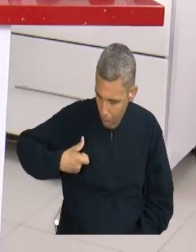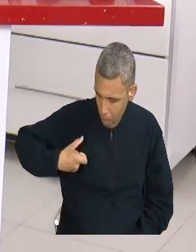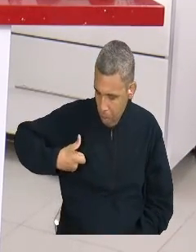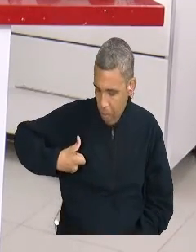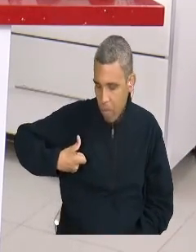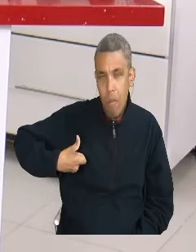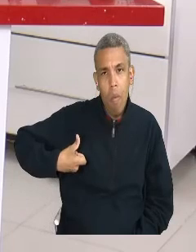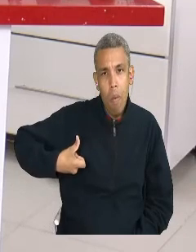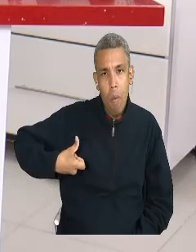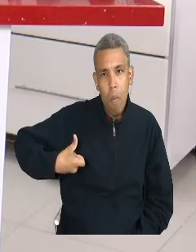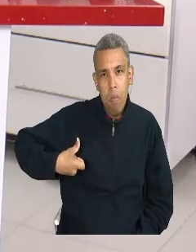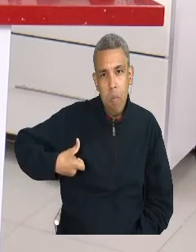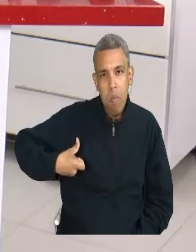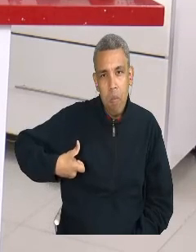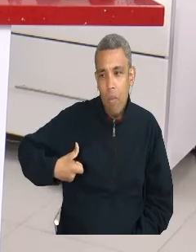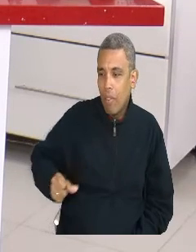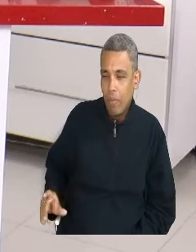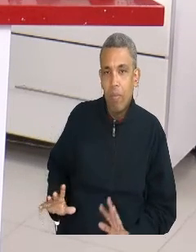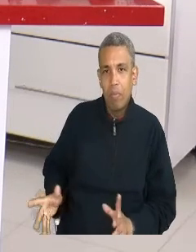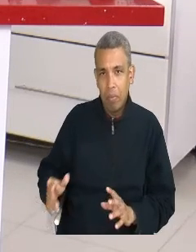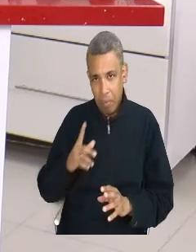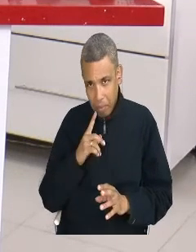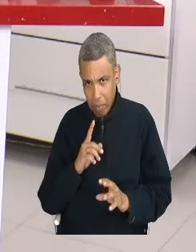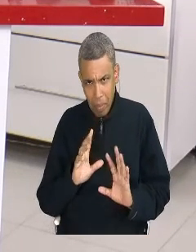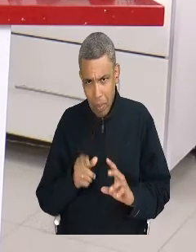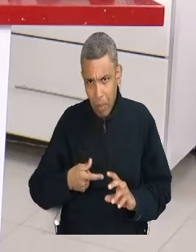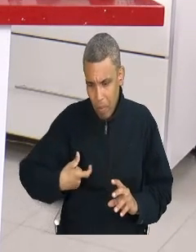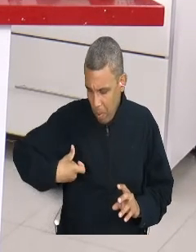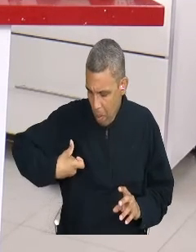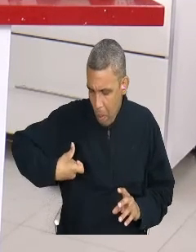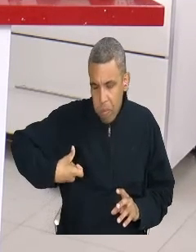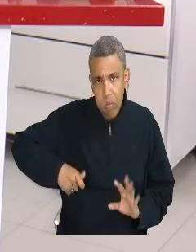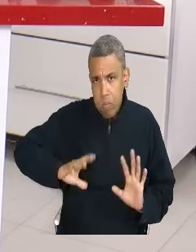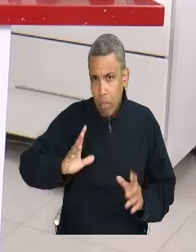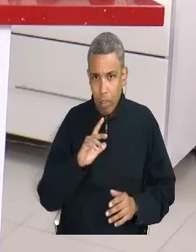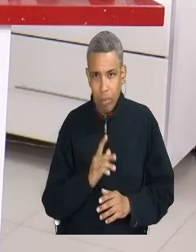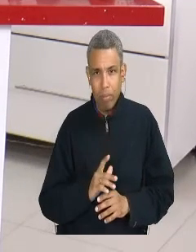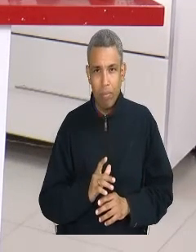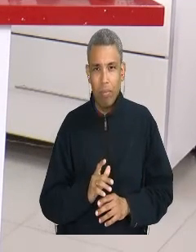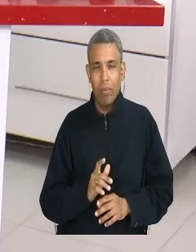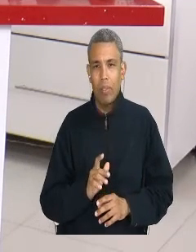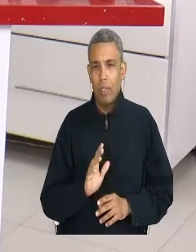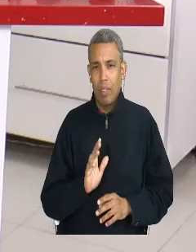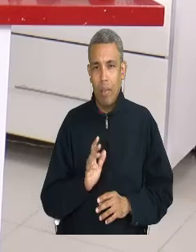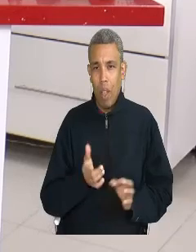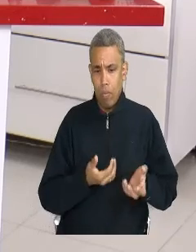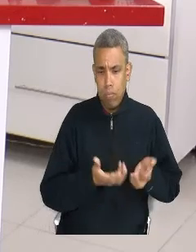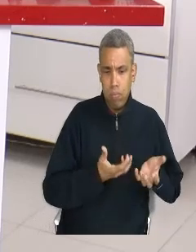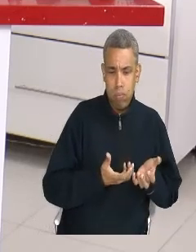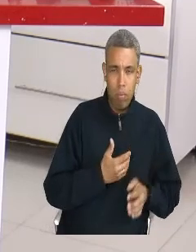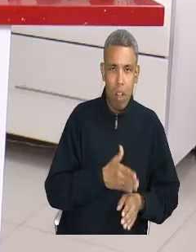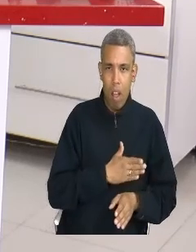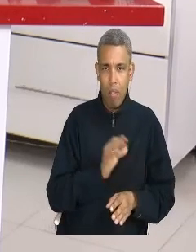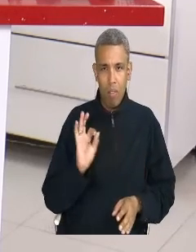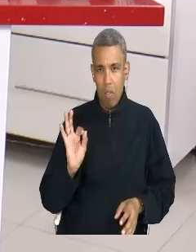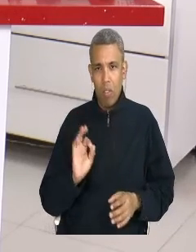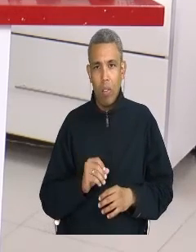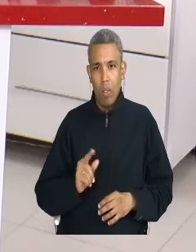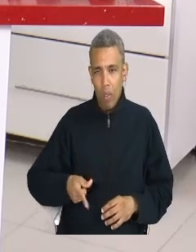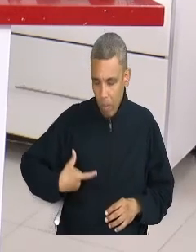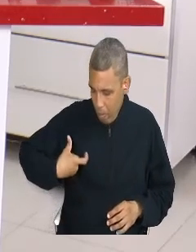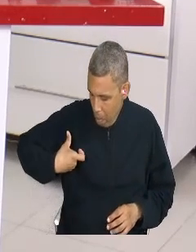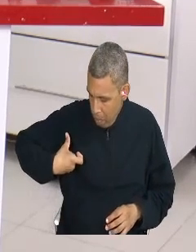Podemos utilizar cualquier tipo de camarón. En este caso estamos usando un camarón crudo. Tigre es el